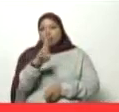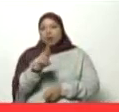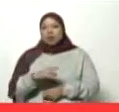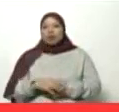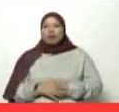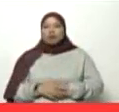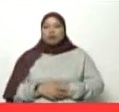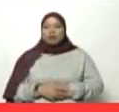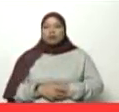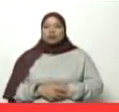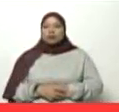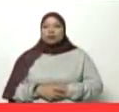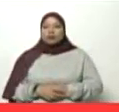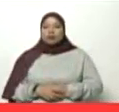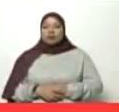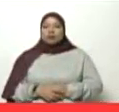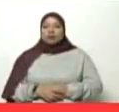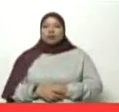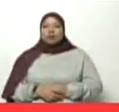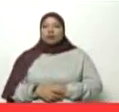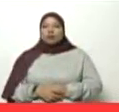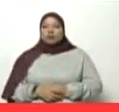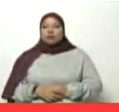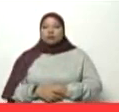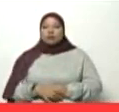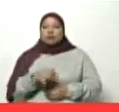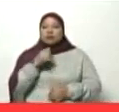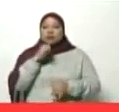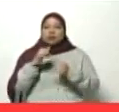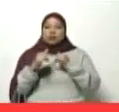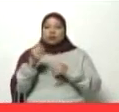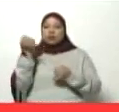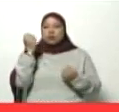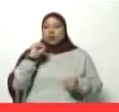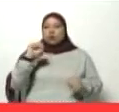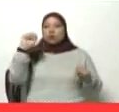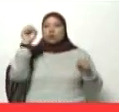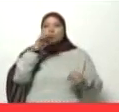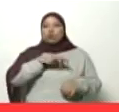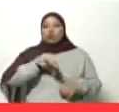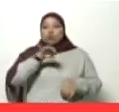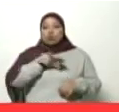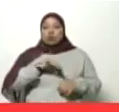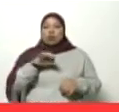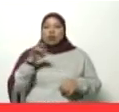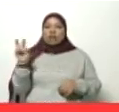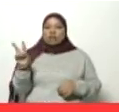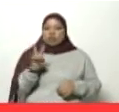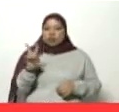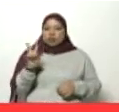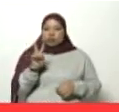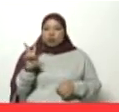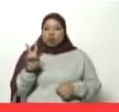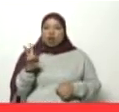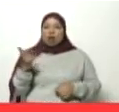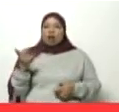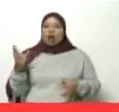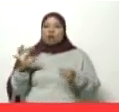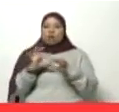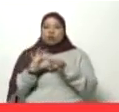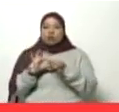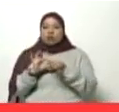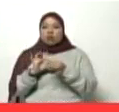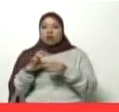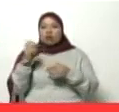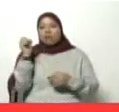mucho respeto, mucho cariño, aquí en nuestra reunión del Partido Socialista Unido de Venezuela, reunión semanal.